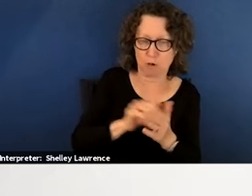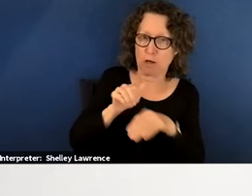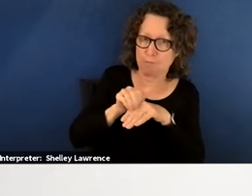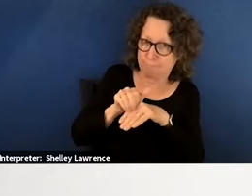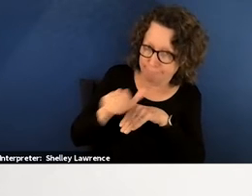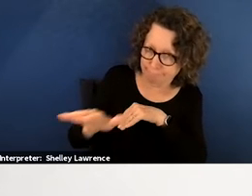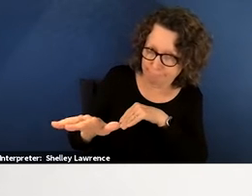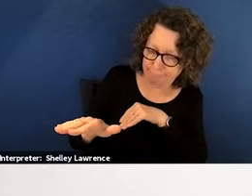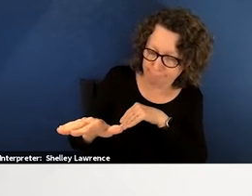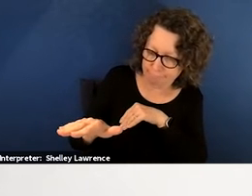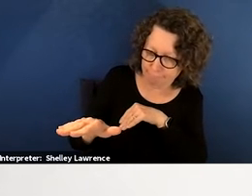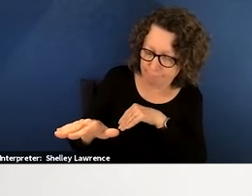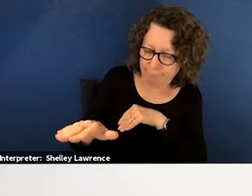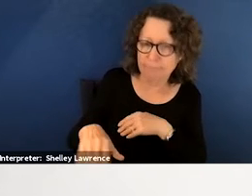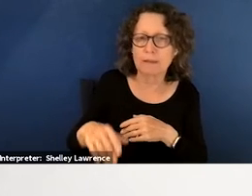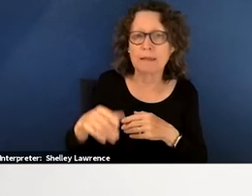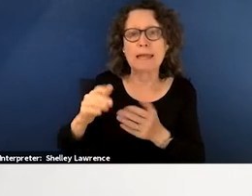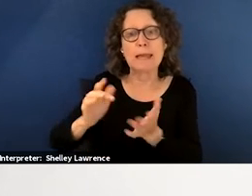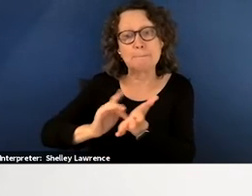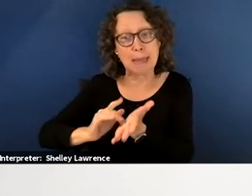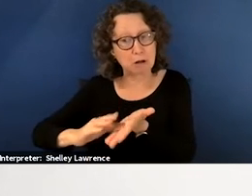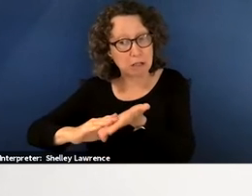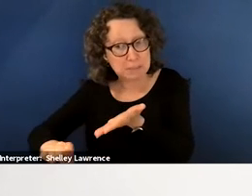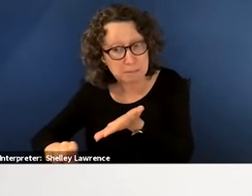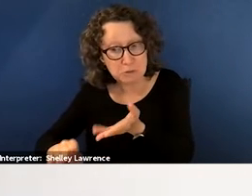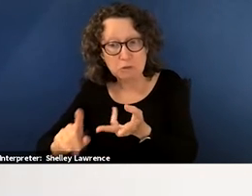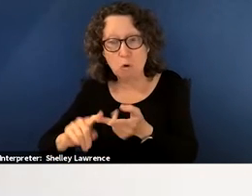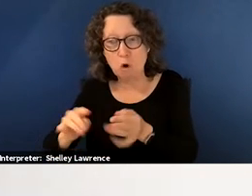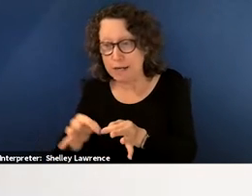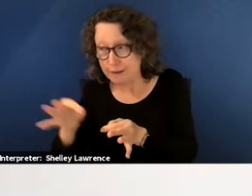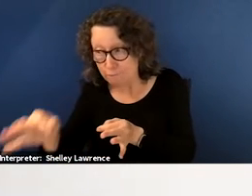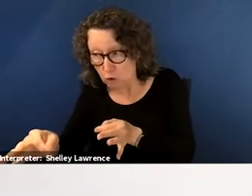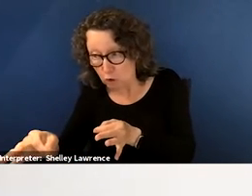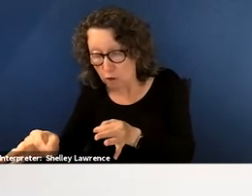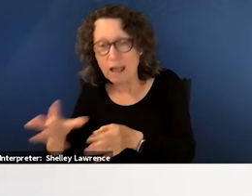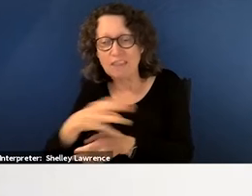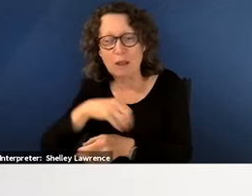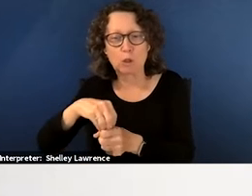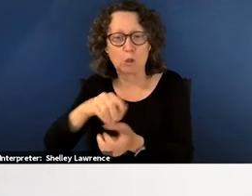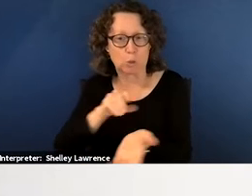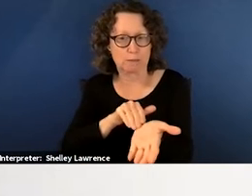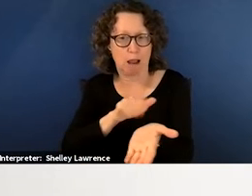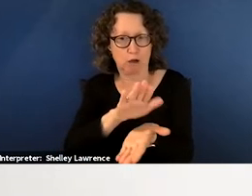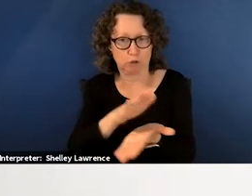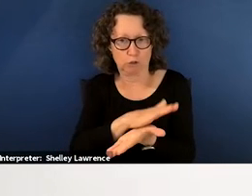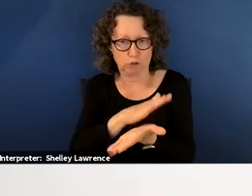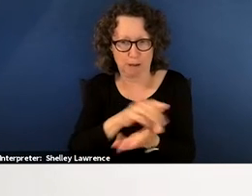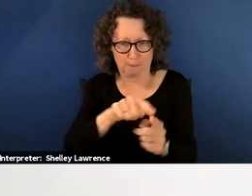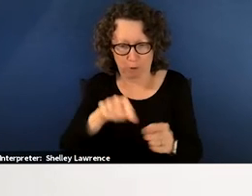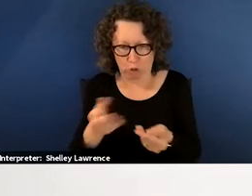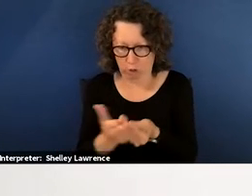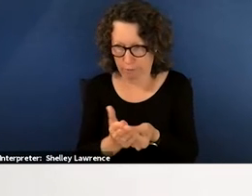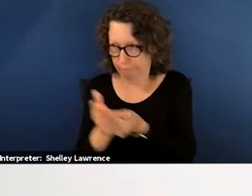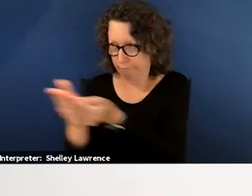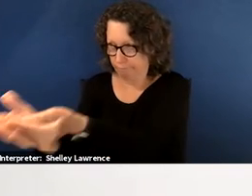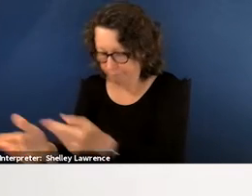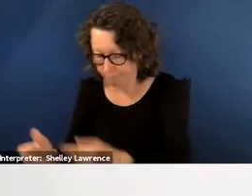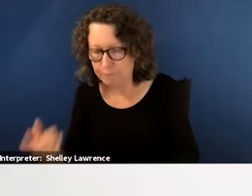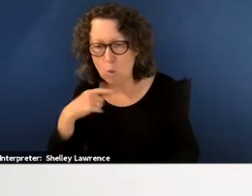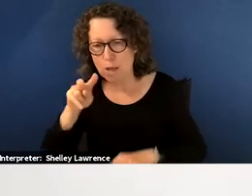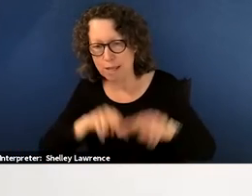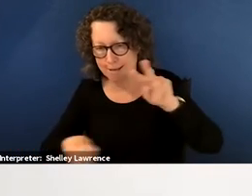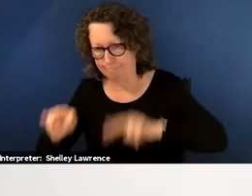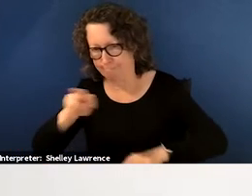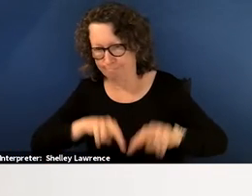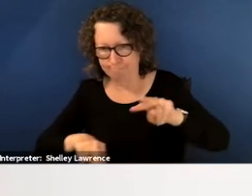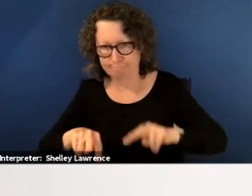formulario y en el caso de una exención médica o de un aplazamiento médico, también se tiene que incluir la documentación del doctor.